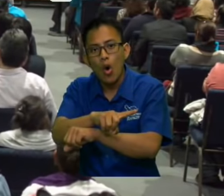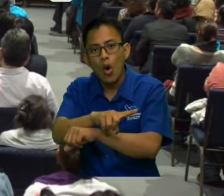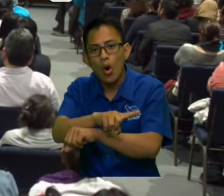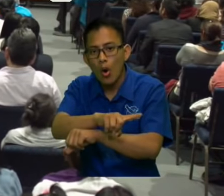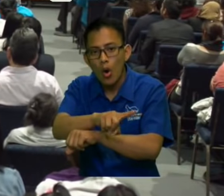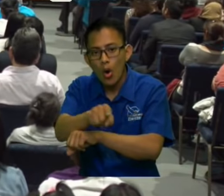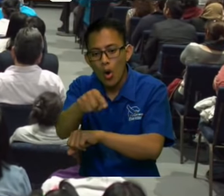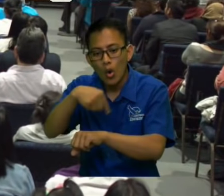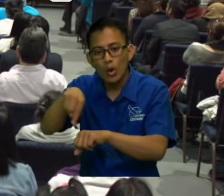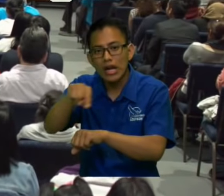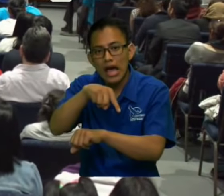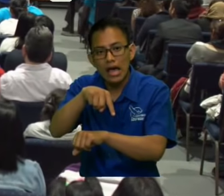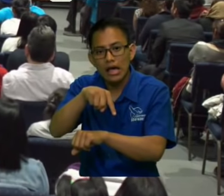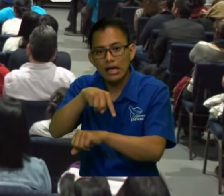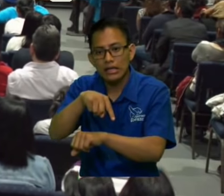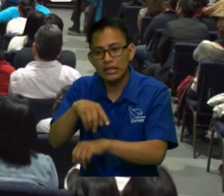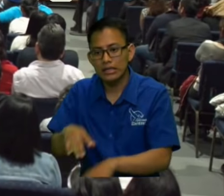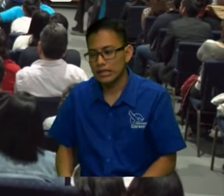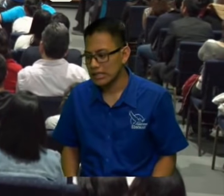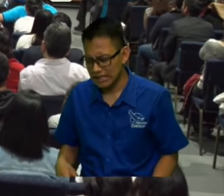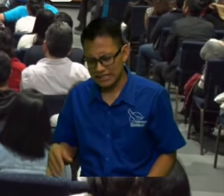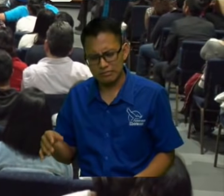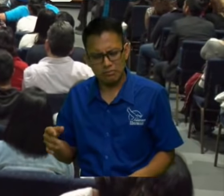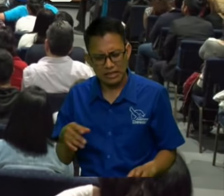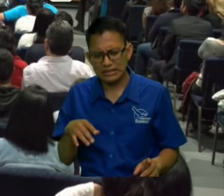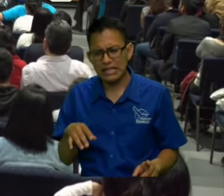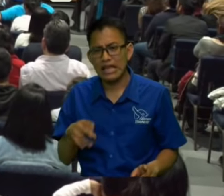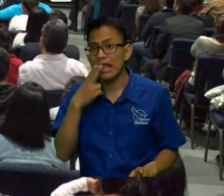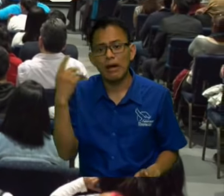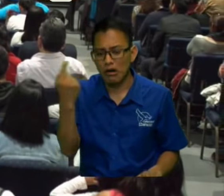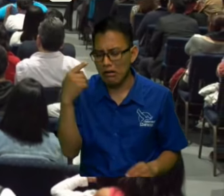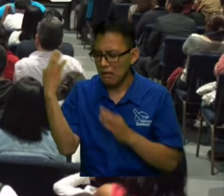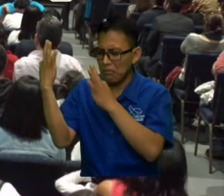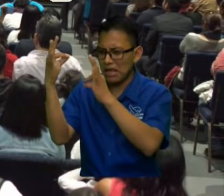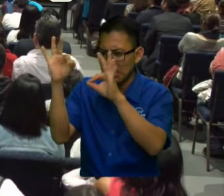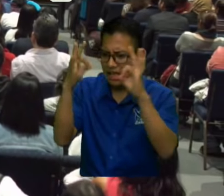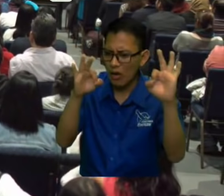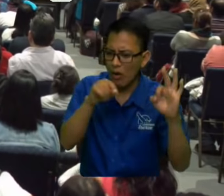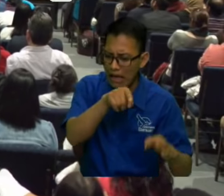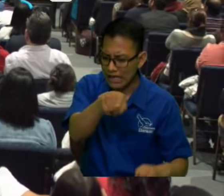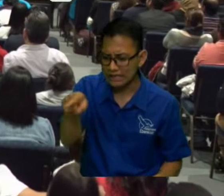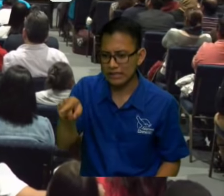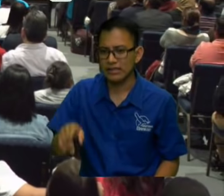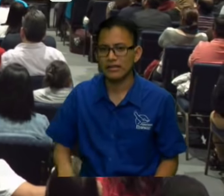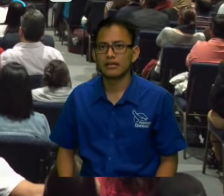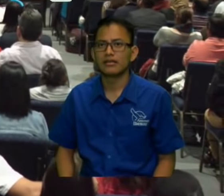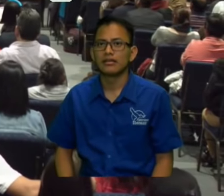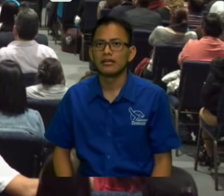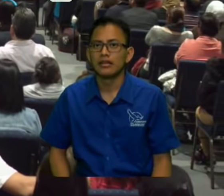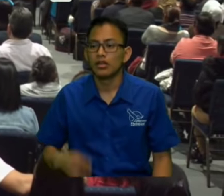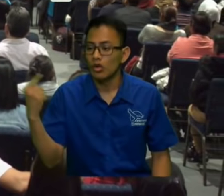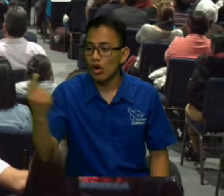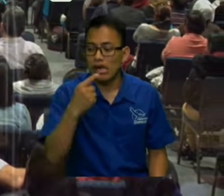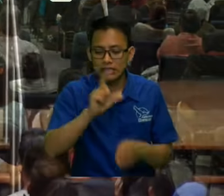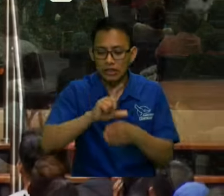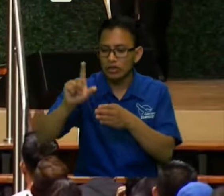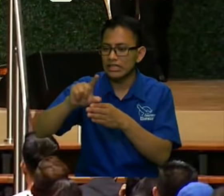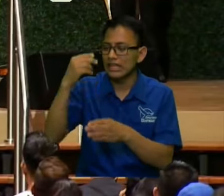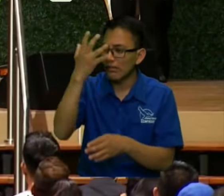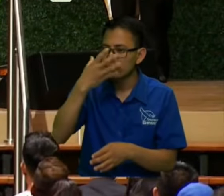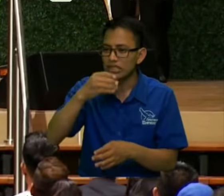Qué lindo tener la mente de un niño y creer con todo el corazón que todas las cosas lindas, buenas que pasan es porque